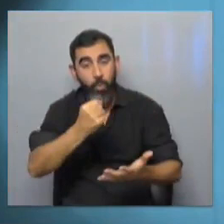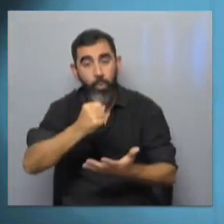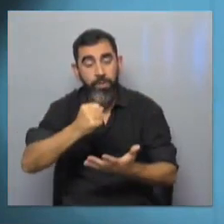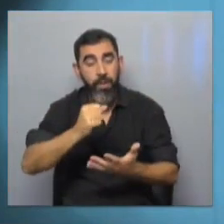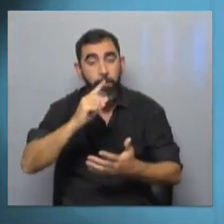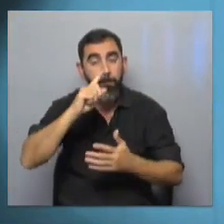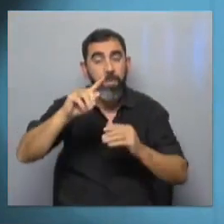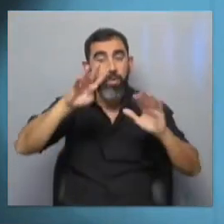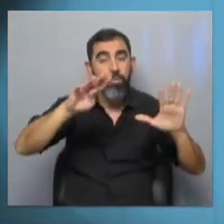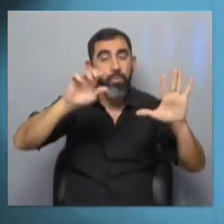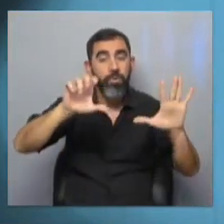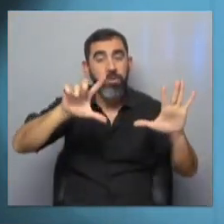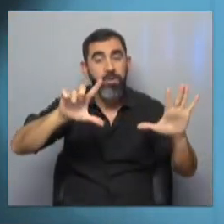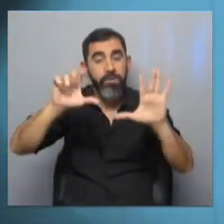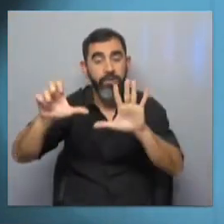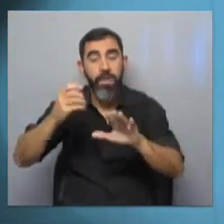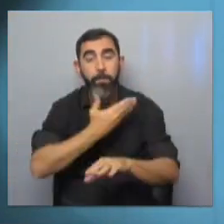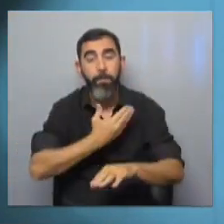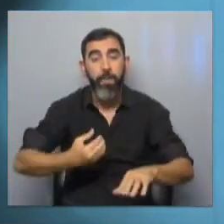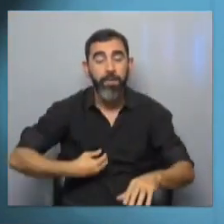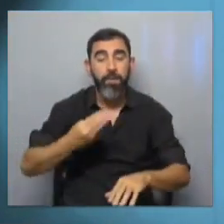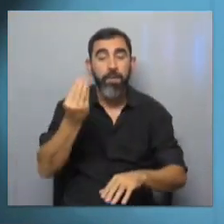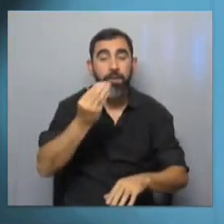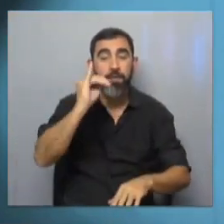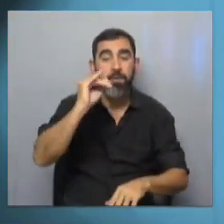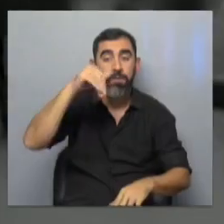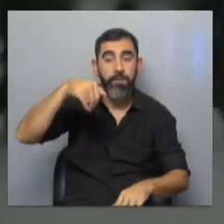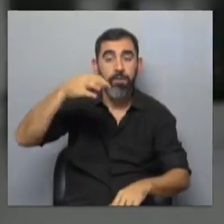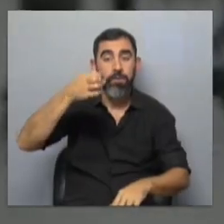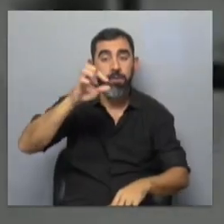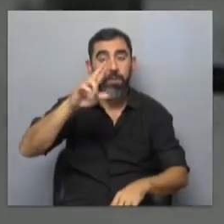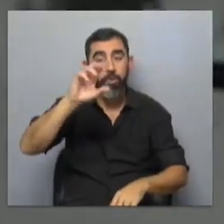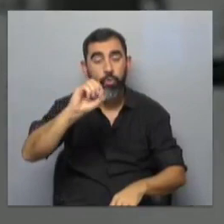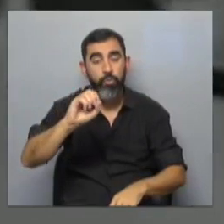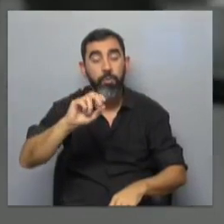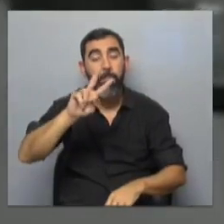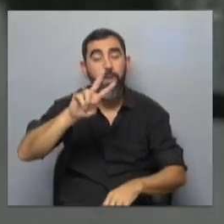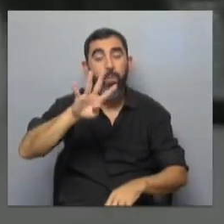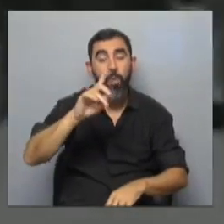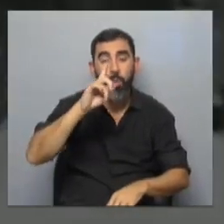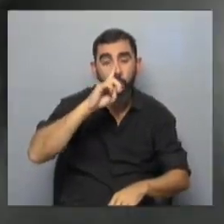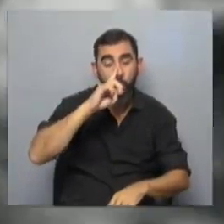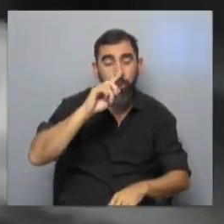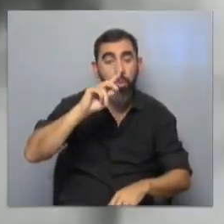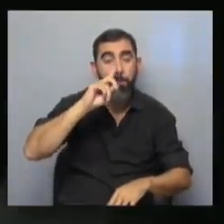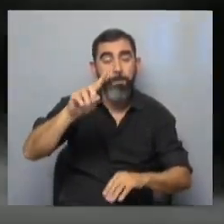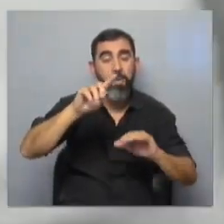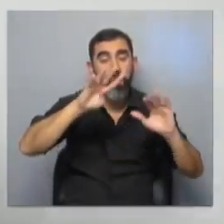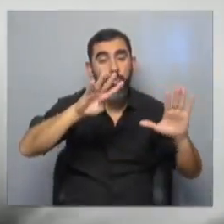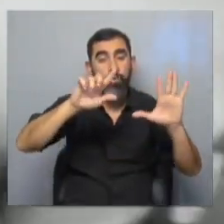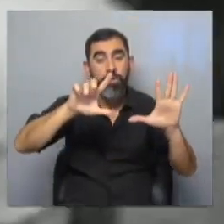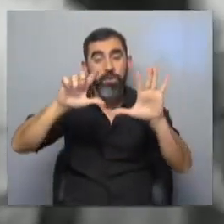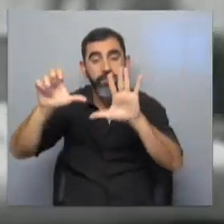año 1976 en la maestra Elena Quinteros. El 24 de junio de